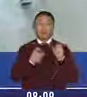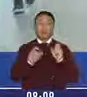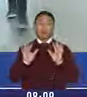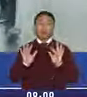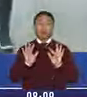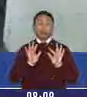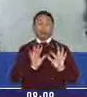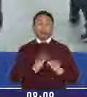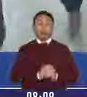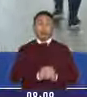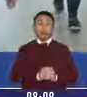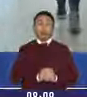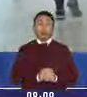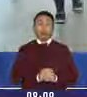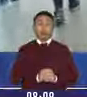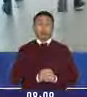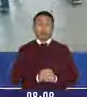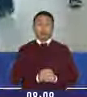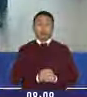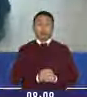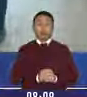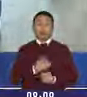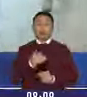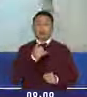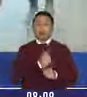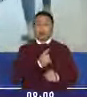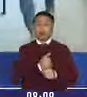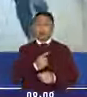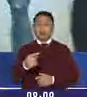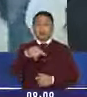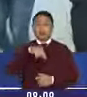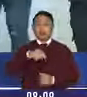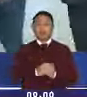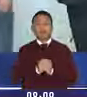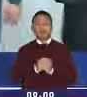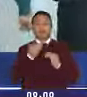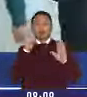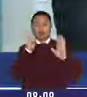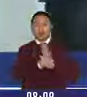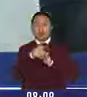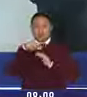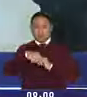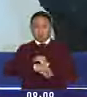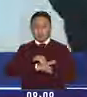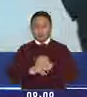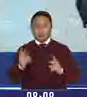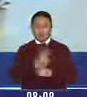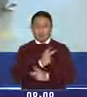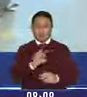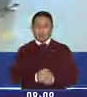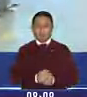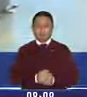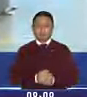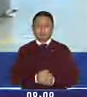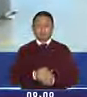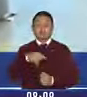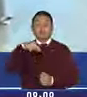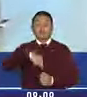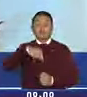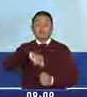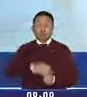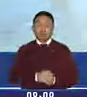hay también aglomeración de personas, y por eso pues han sido las denuncias constantes. Sobre todo se maneja en este